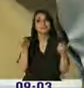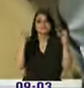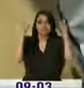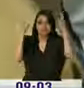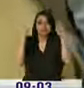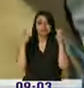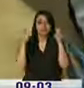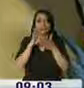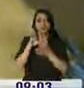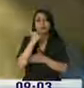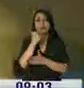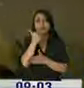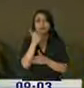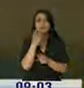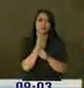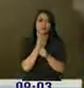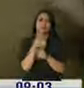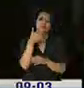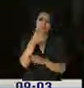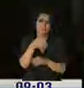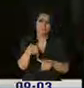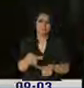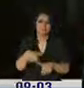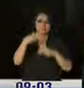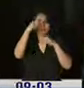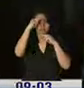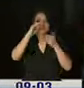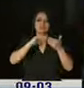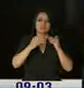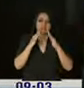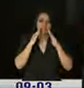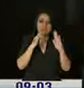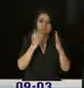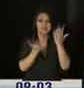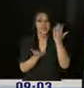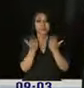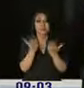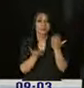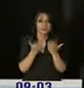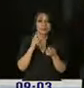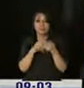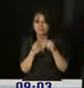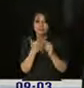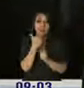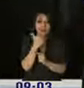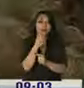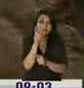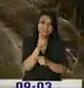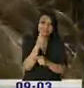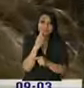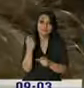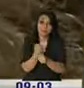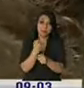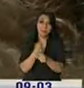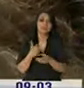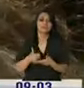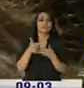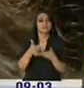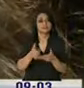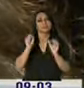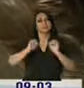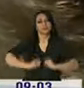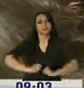ahora acude a este, su noticiero de la comunidad, con la esperanza de que uno de nuestros amigos televidentes pueda ayudarla y brindarle